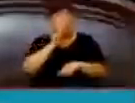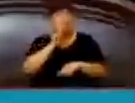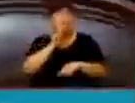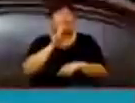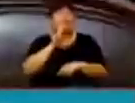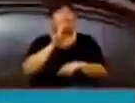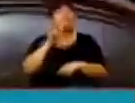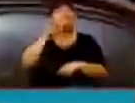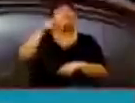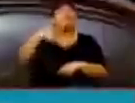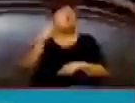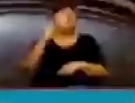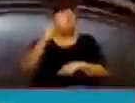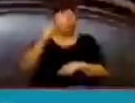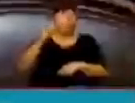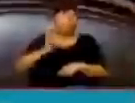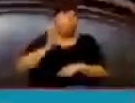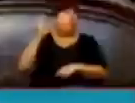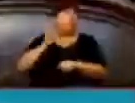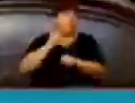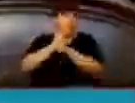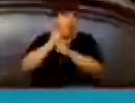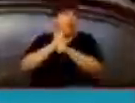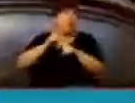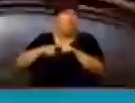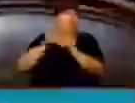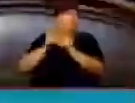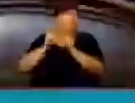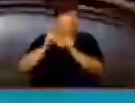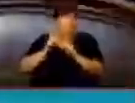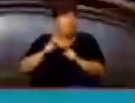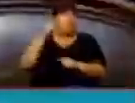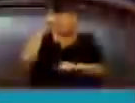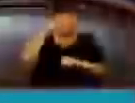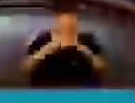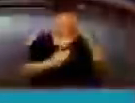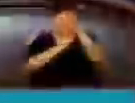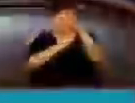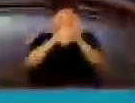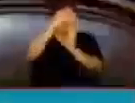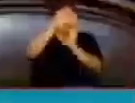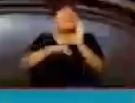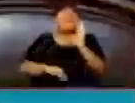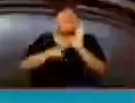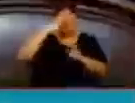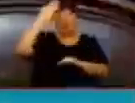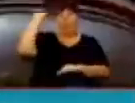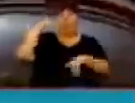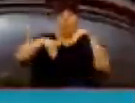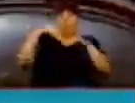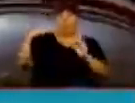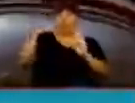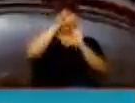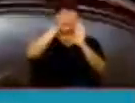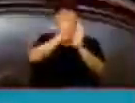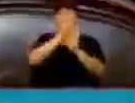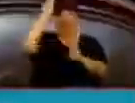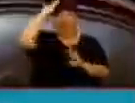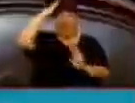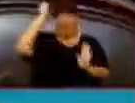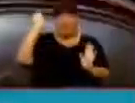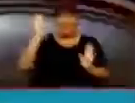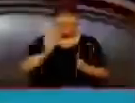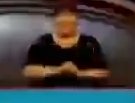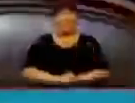México. Serían plantas insertadas en el mundo porque tenemos muy buena planta, muy buena mano de obra. Tenemos know-how. No hay